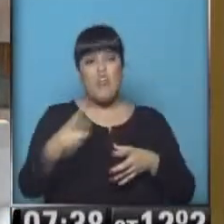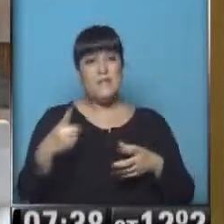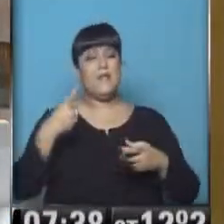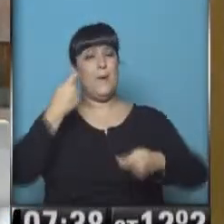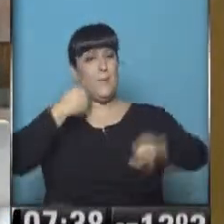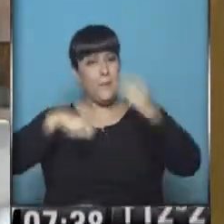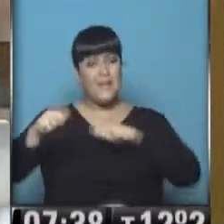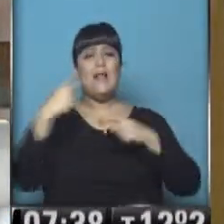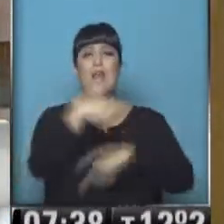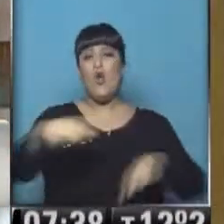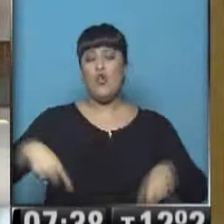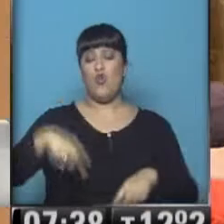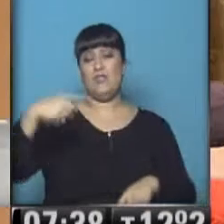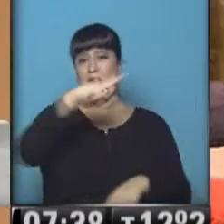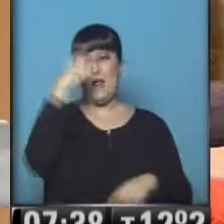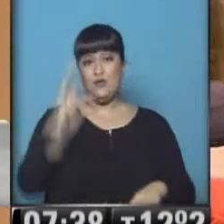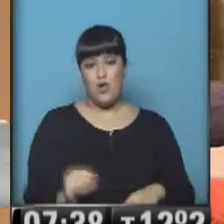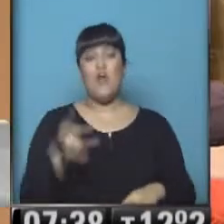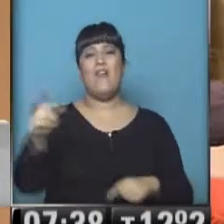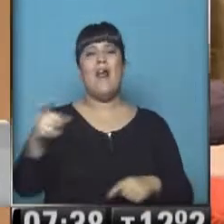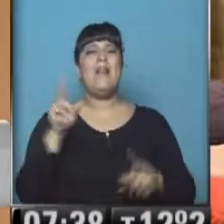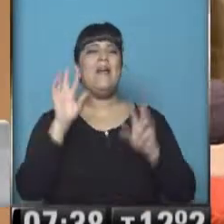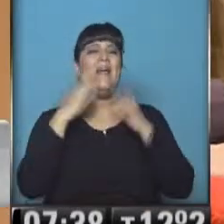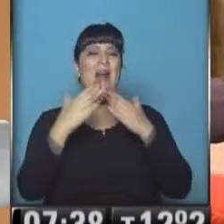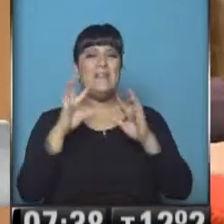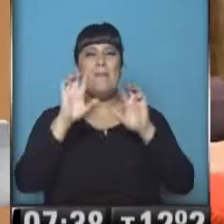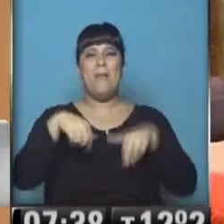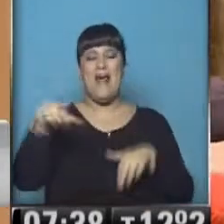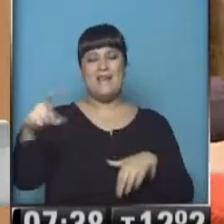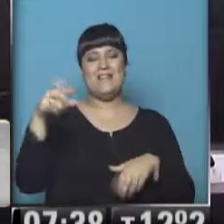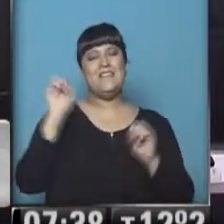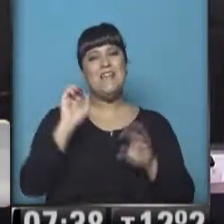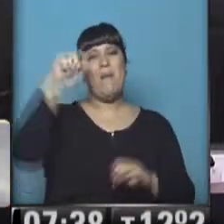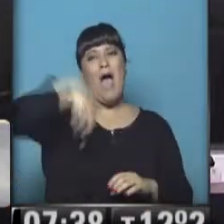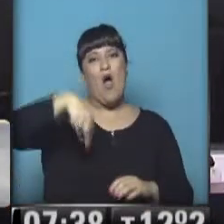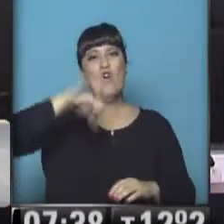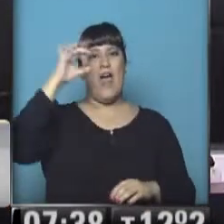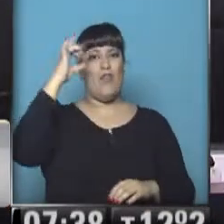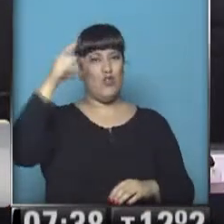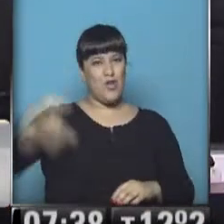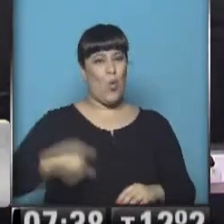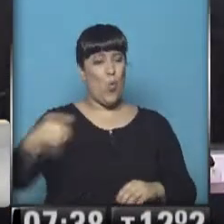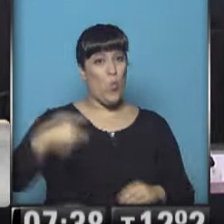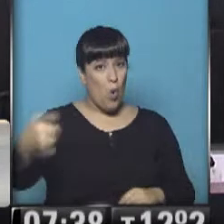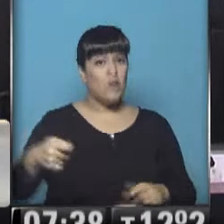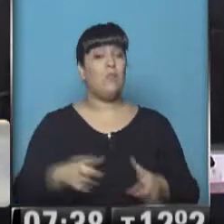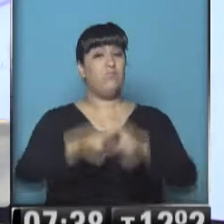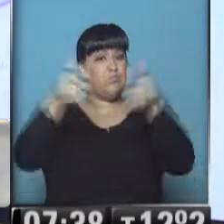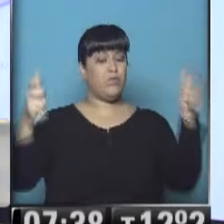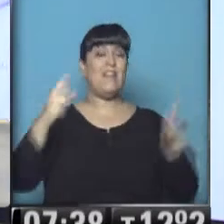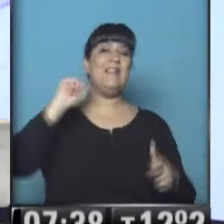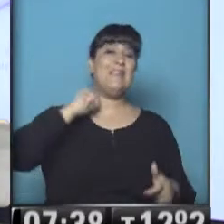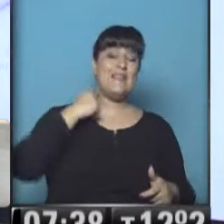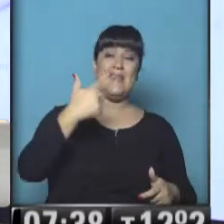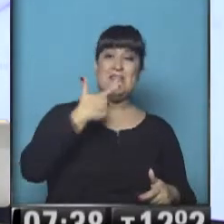productos nacionales a través del programa de financiamiento Ahora 12 registraron un incremento entre el 13 de septiembre